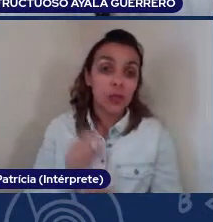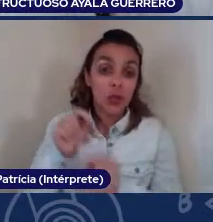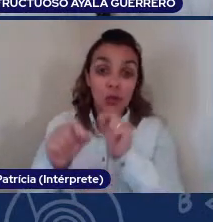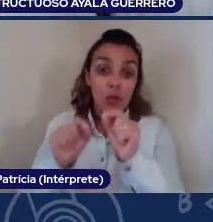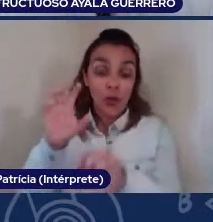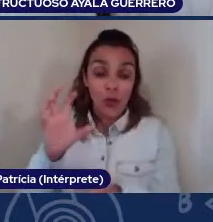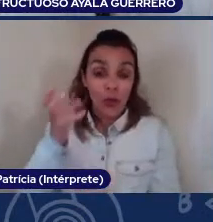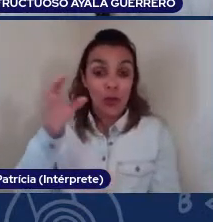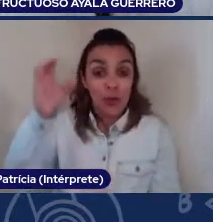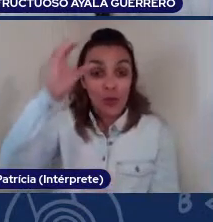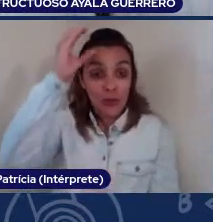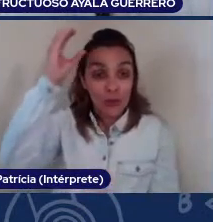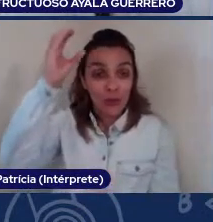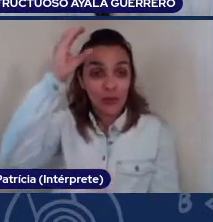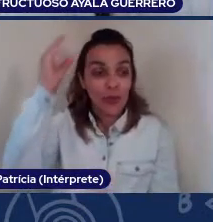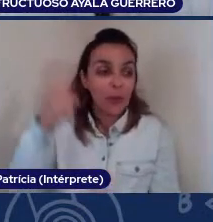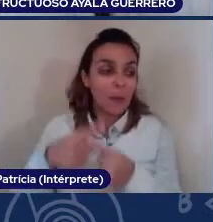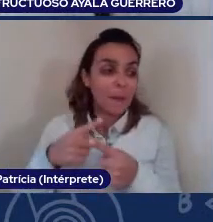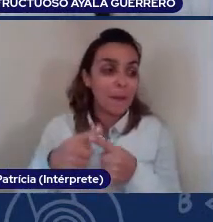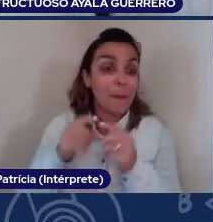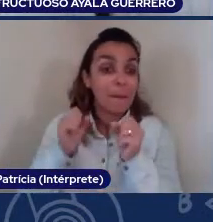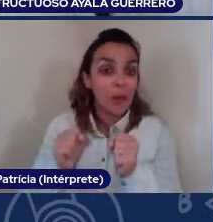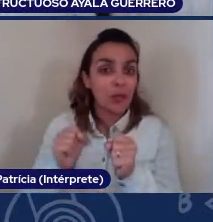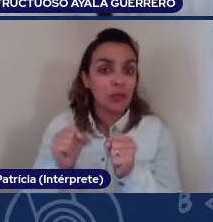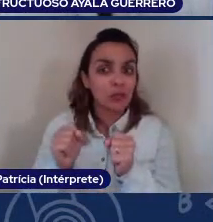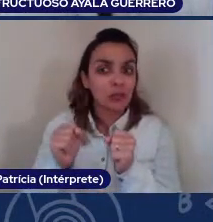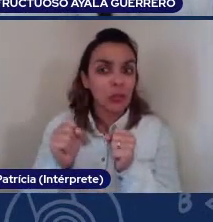importante porque nos permite identificar